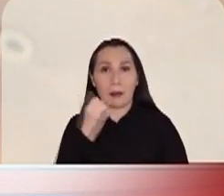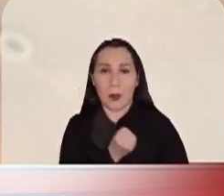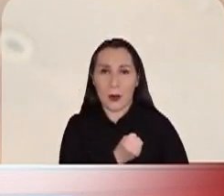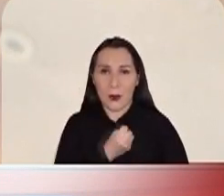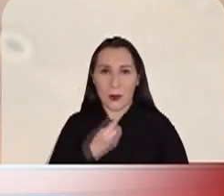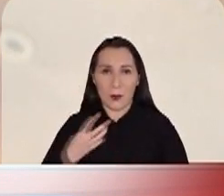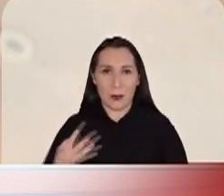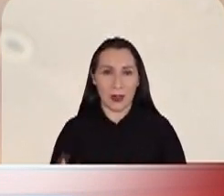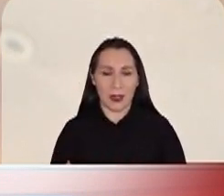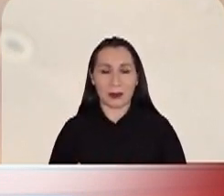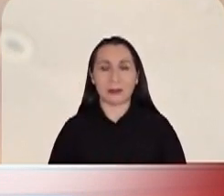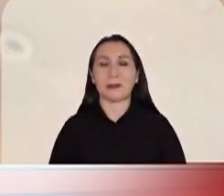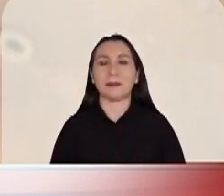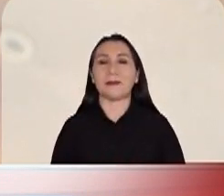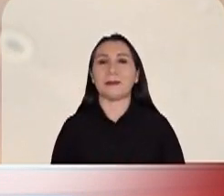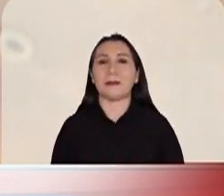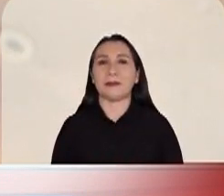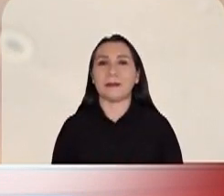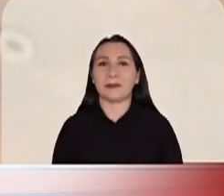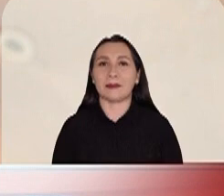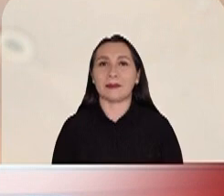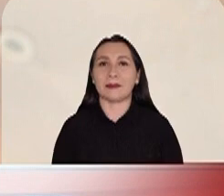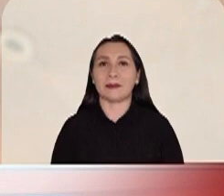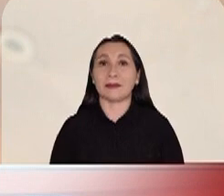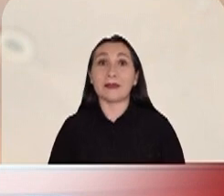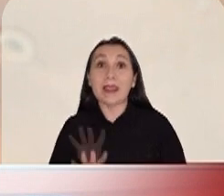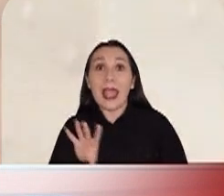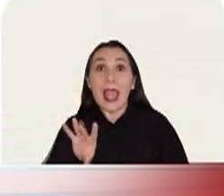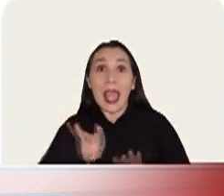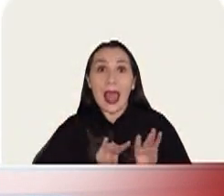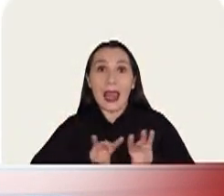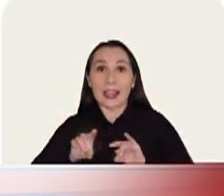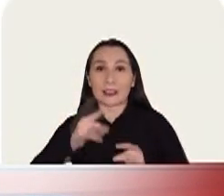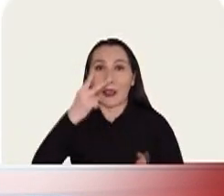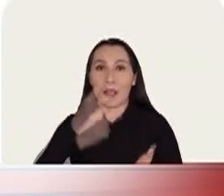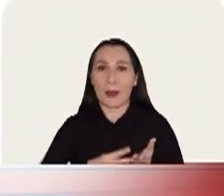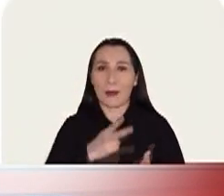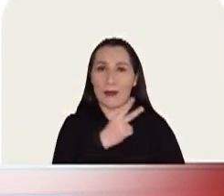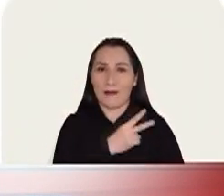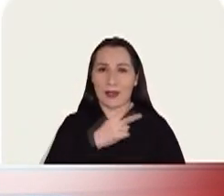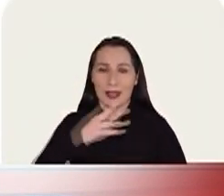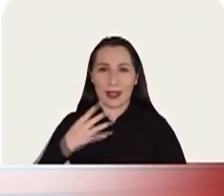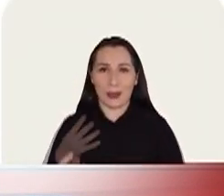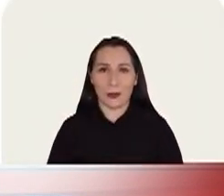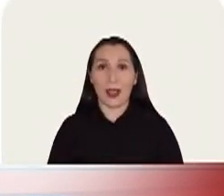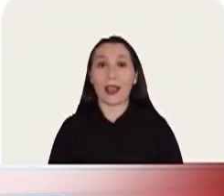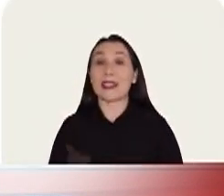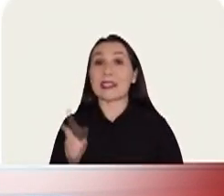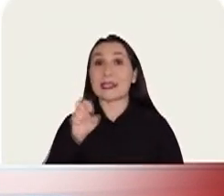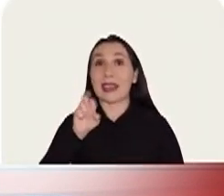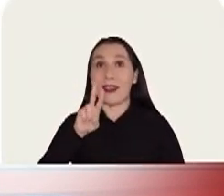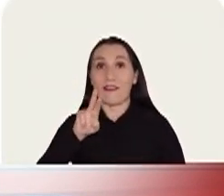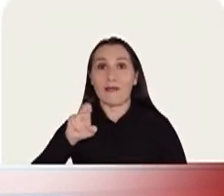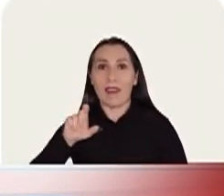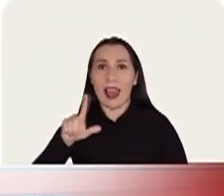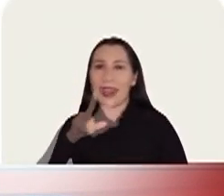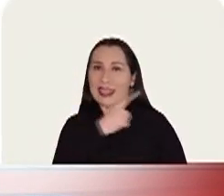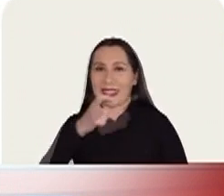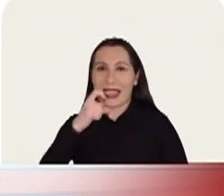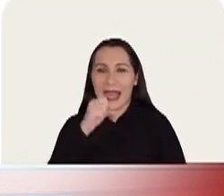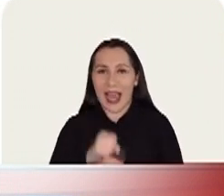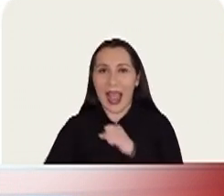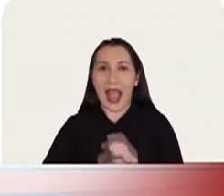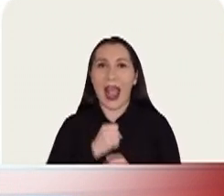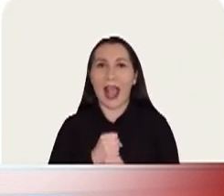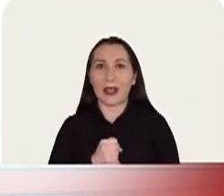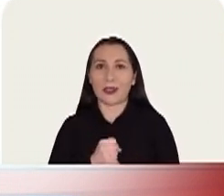este sábado 5 de octubre cada elector puede revisar ya si fue designado para desempeñar este rol por las juntas electorales